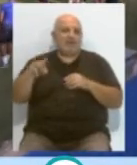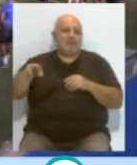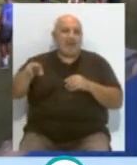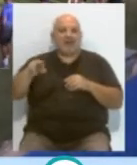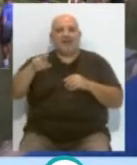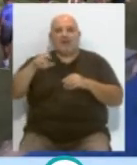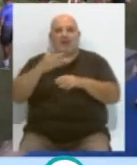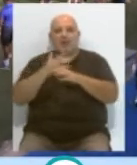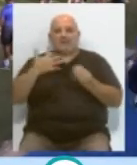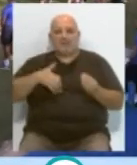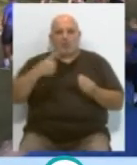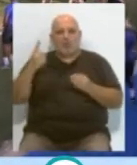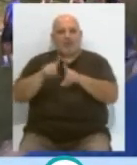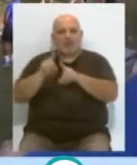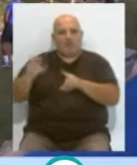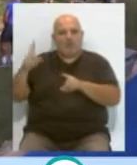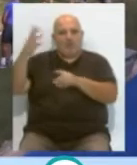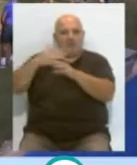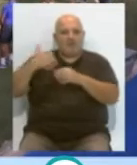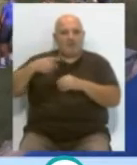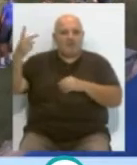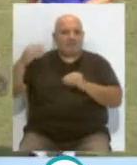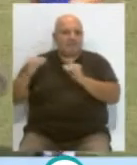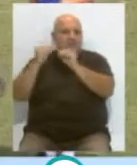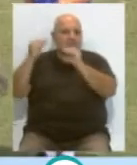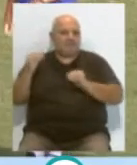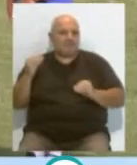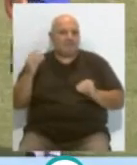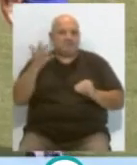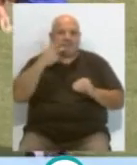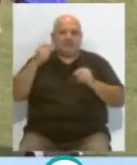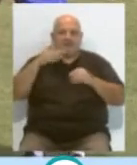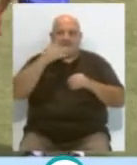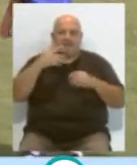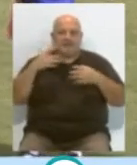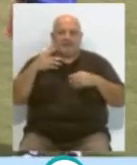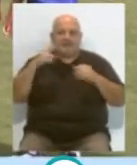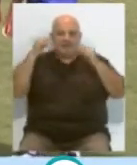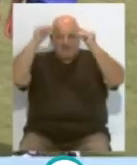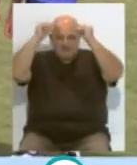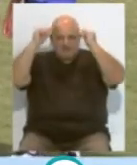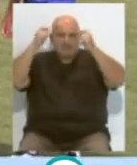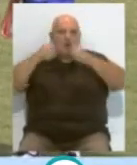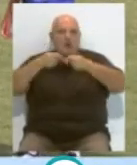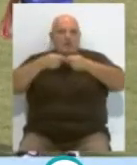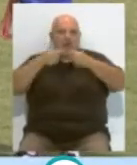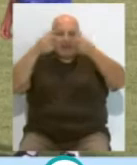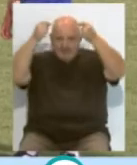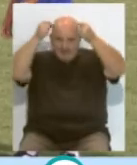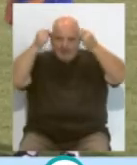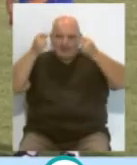del jugador del Sevilla también, o sea que también... Tiene cierto parecido también con la gomita y el pelo hacia atrás, la verdad que tiene muy